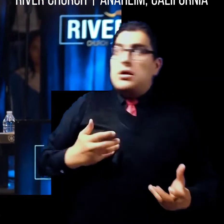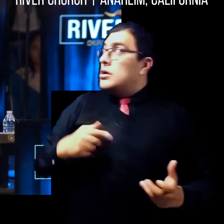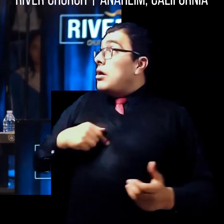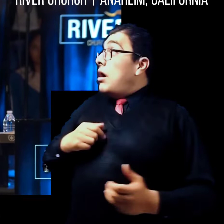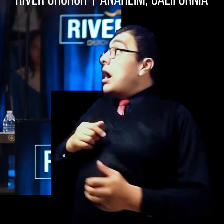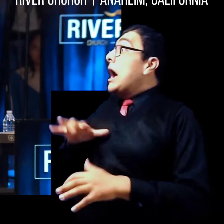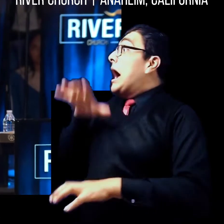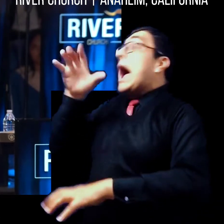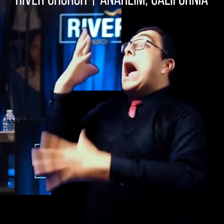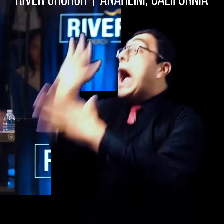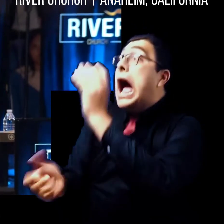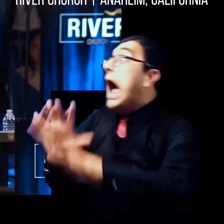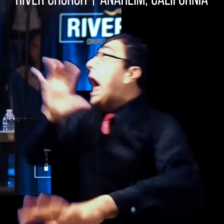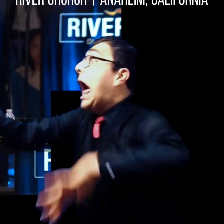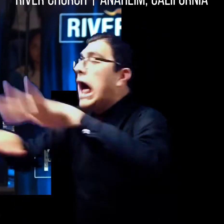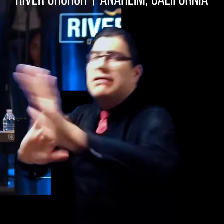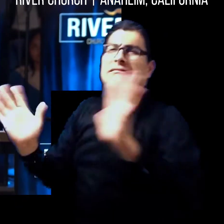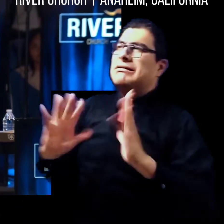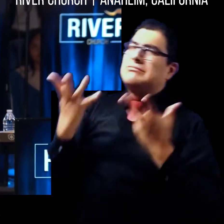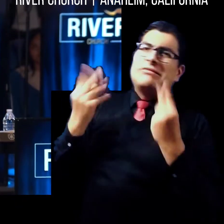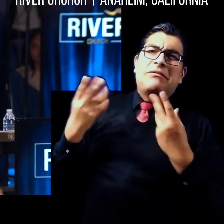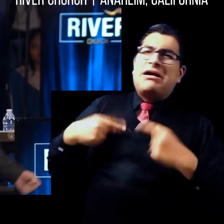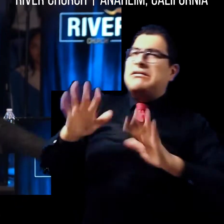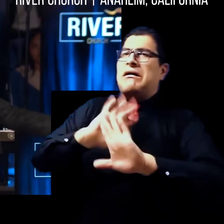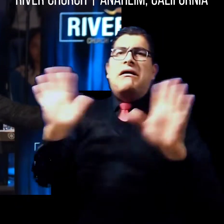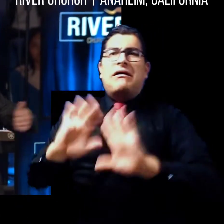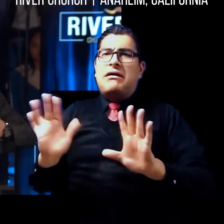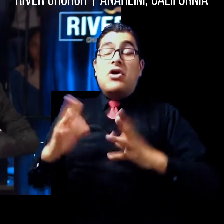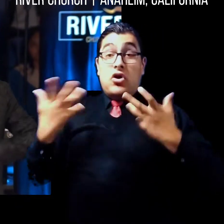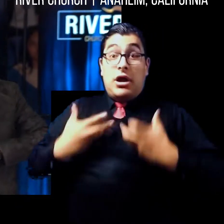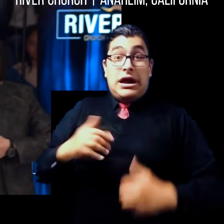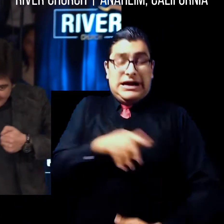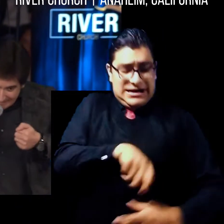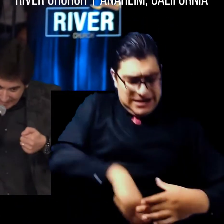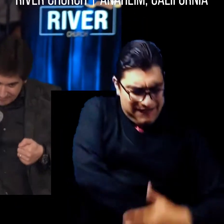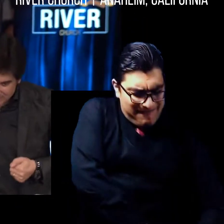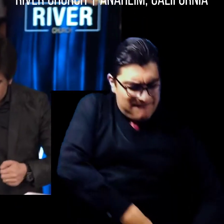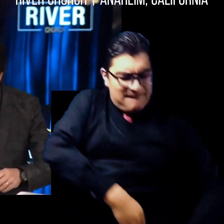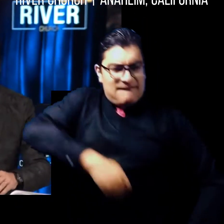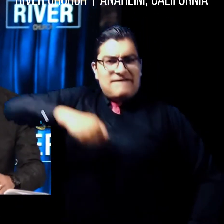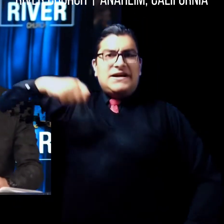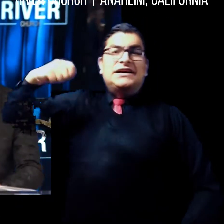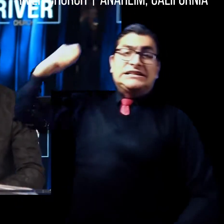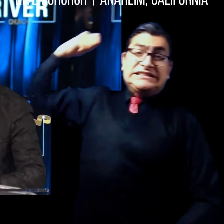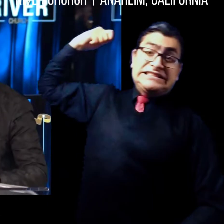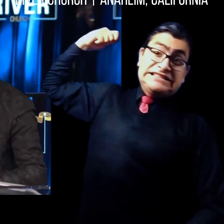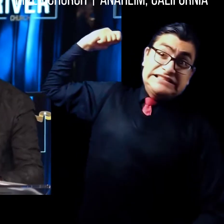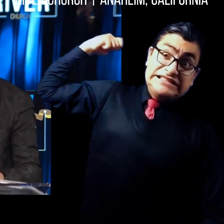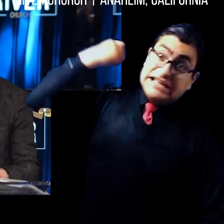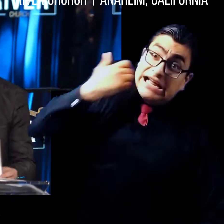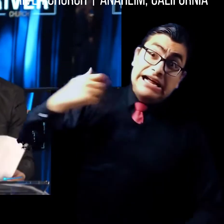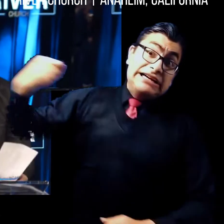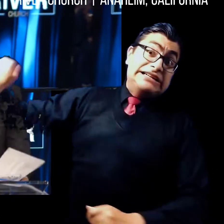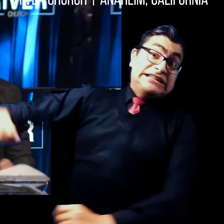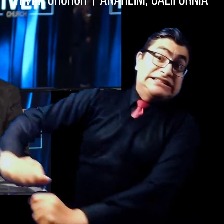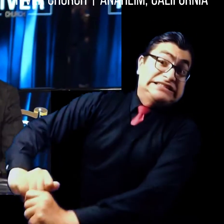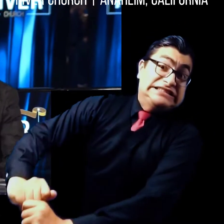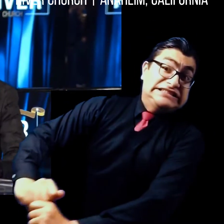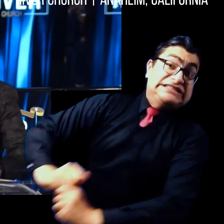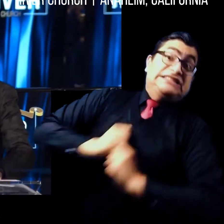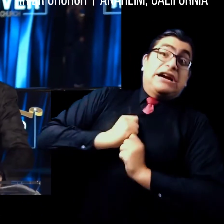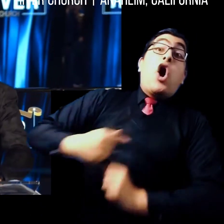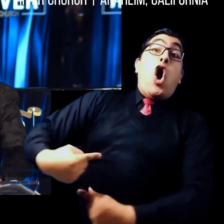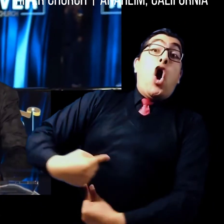perseguir a los prisioneros, son muchos. Toma la espada, la desenvaina y está dispuesta a clavársela en un acto